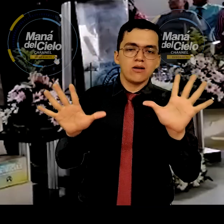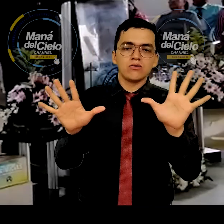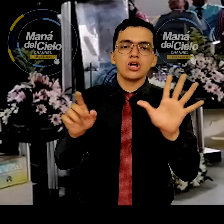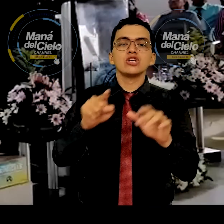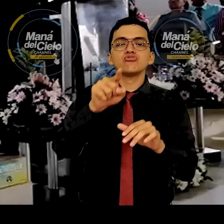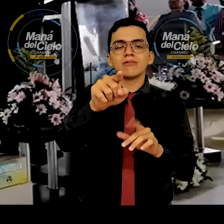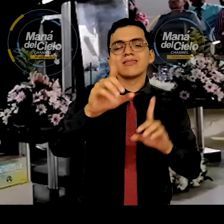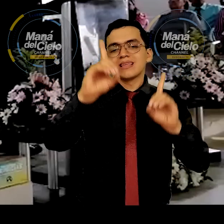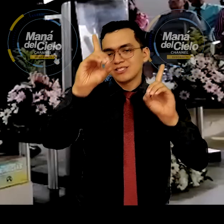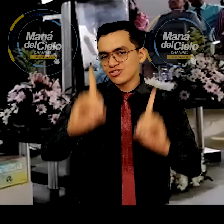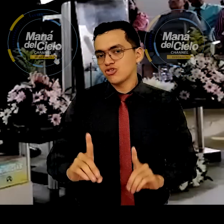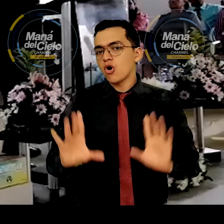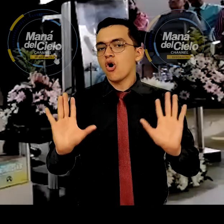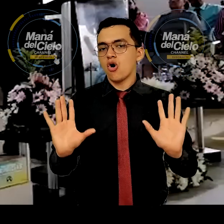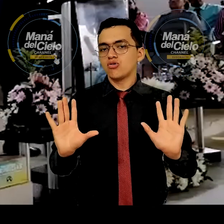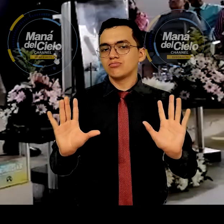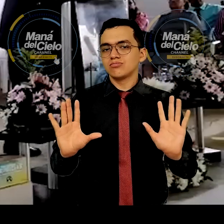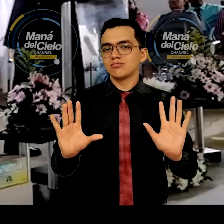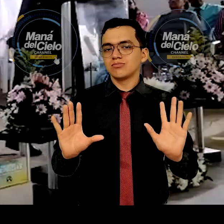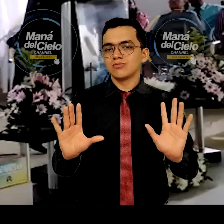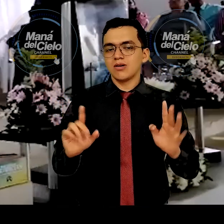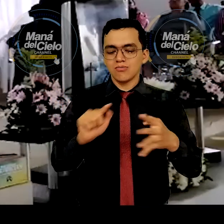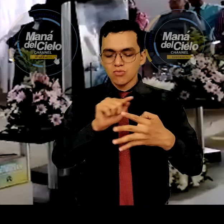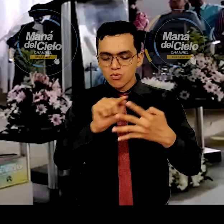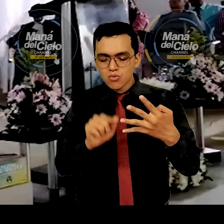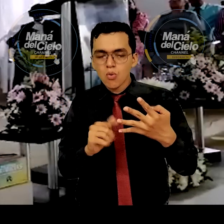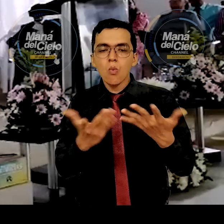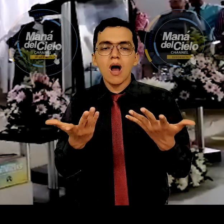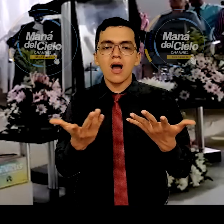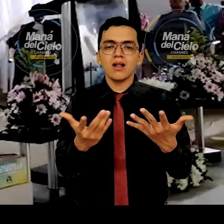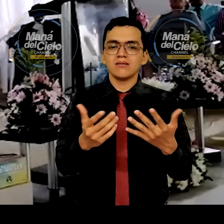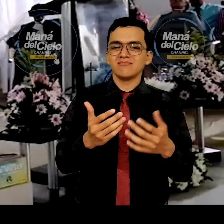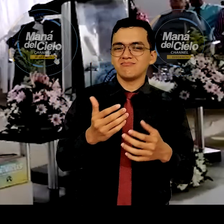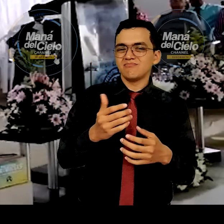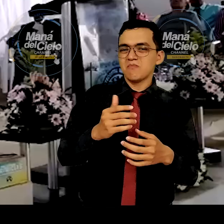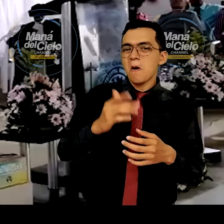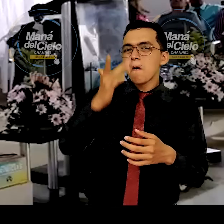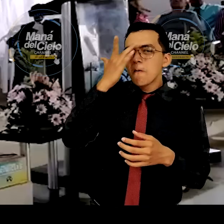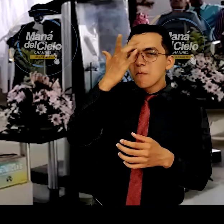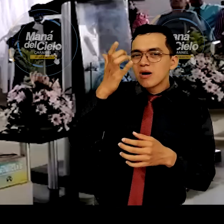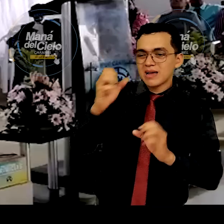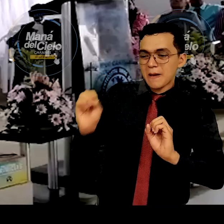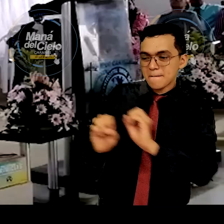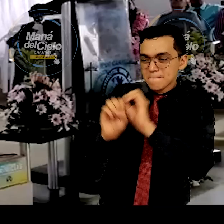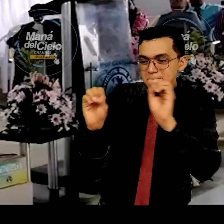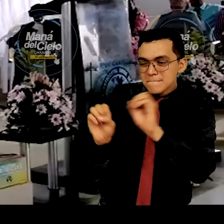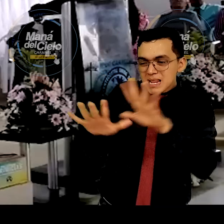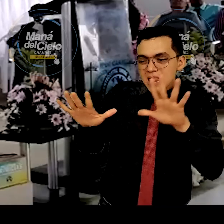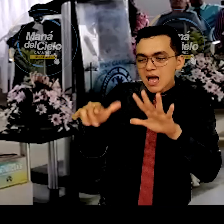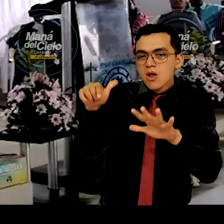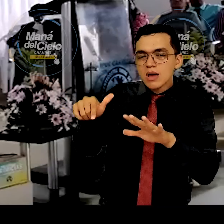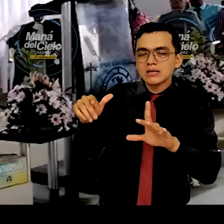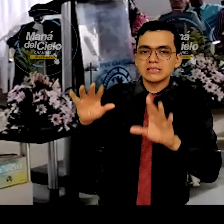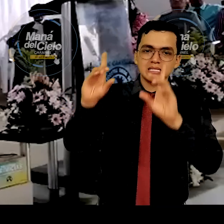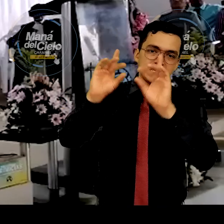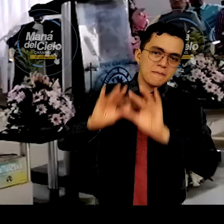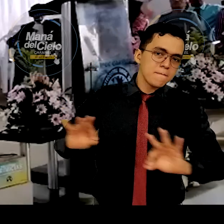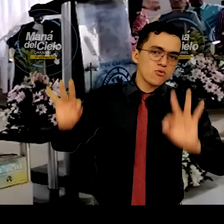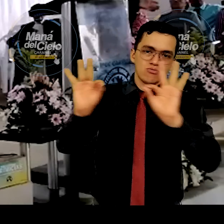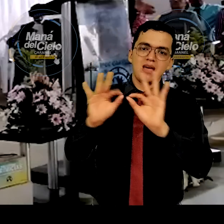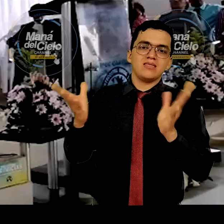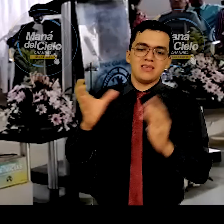Así que el milagro es parte esencial de la doctrina cristiana. Esto no puede ser que en el siglo pasado era